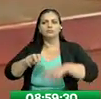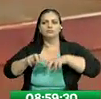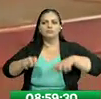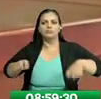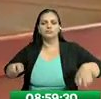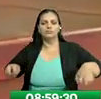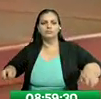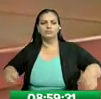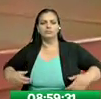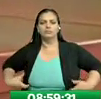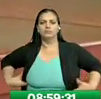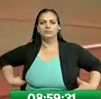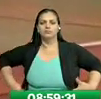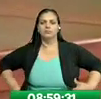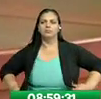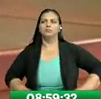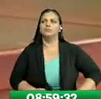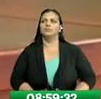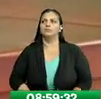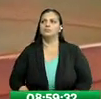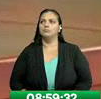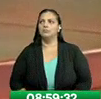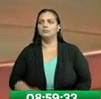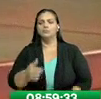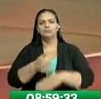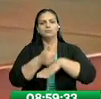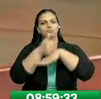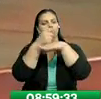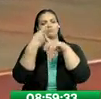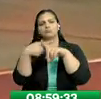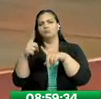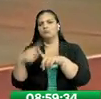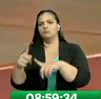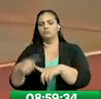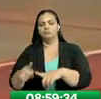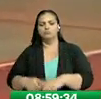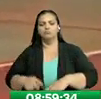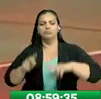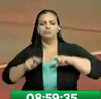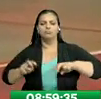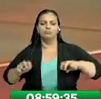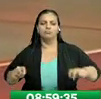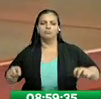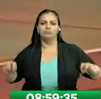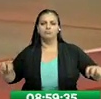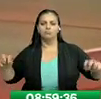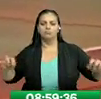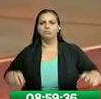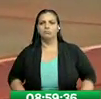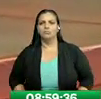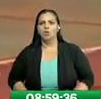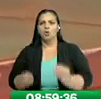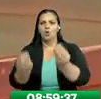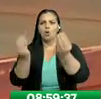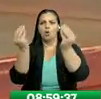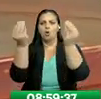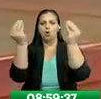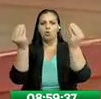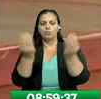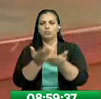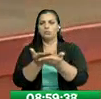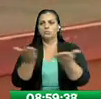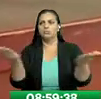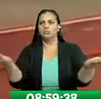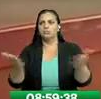Luis Almeida y de otras entidades públicas y privadas como invitados. Quienes ustedes ven son los jóvenes que en pocas horas, pocos